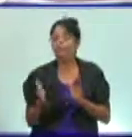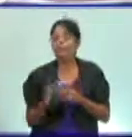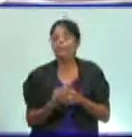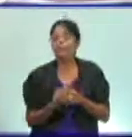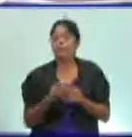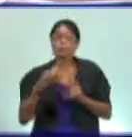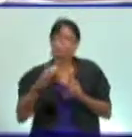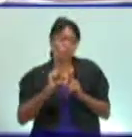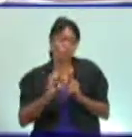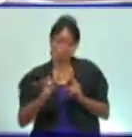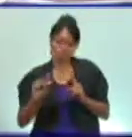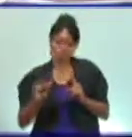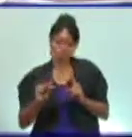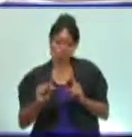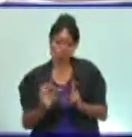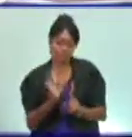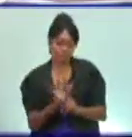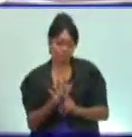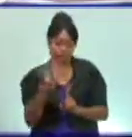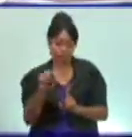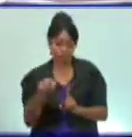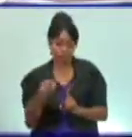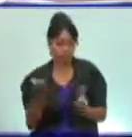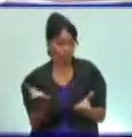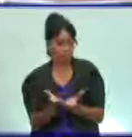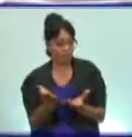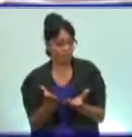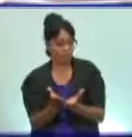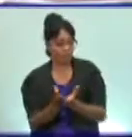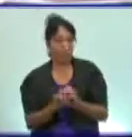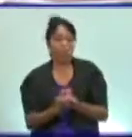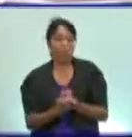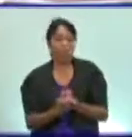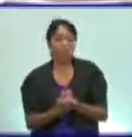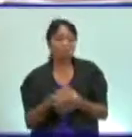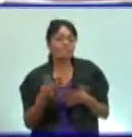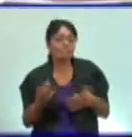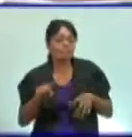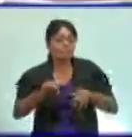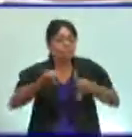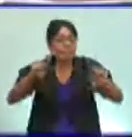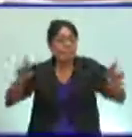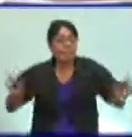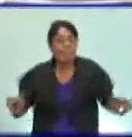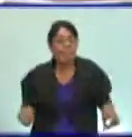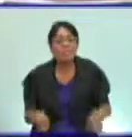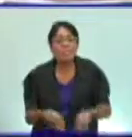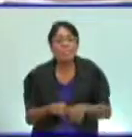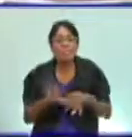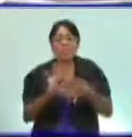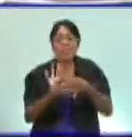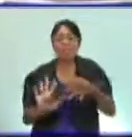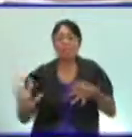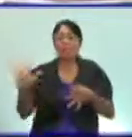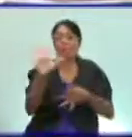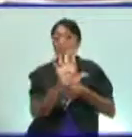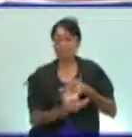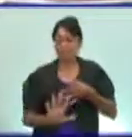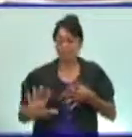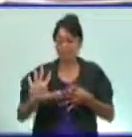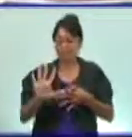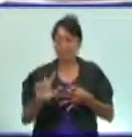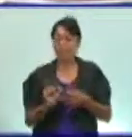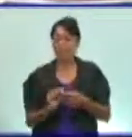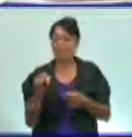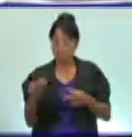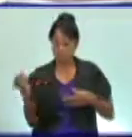partir de ahora en los libros de perfeccionamiento y para que ustedes también lo conozcan, que es el espacio geográfico. Espacio geográfico que tiene